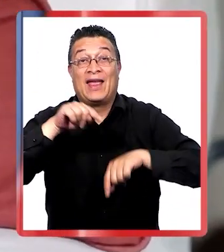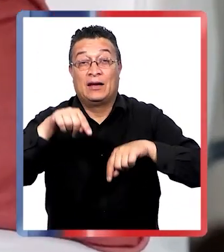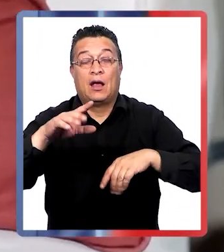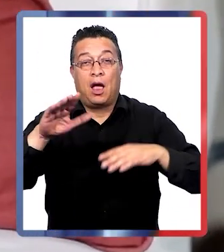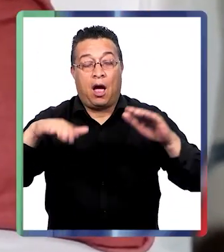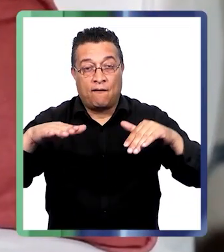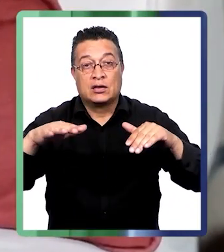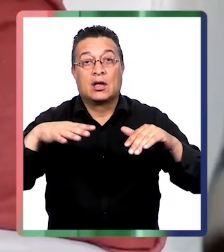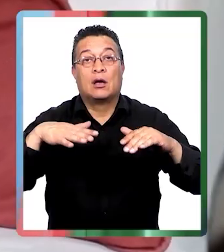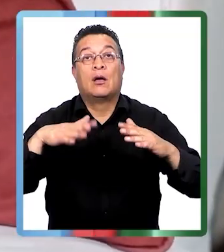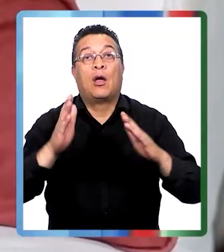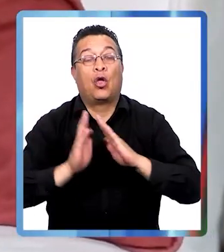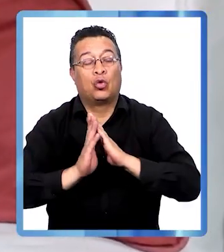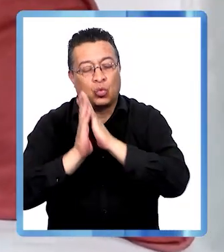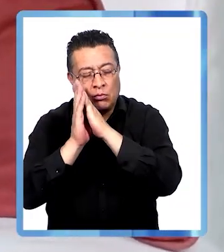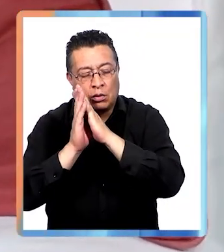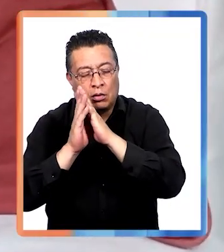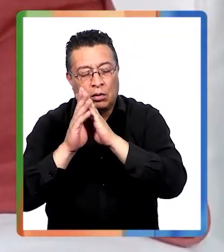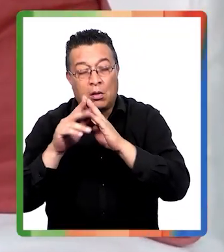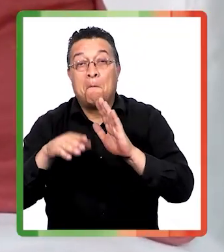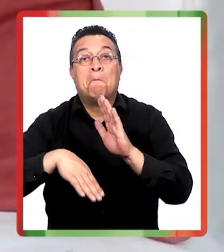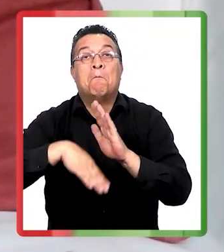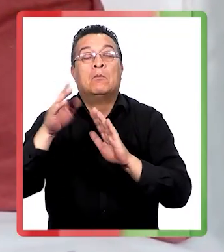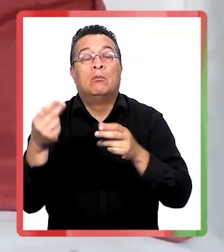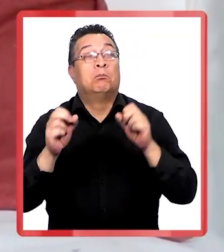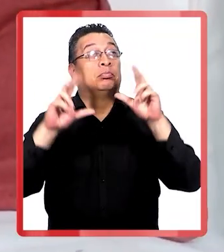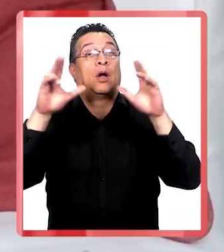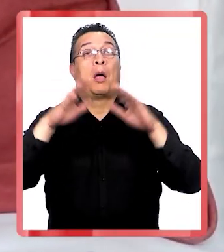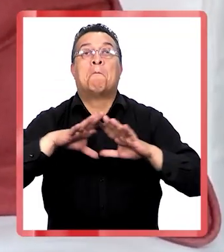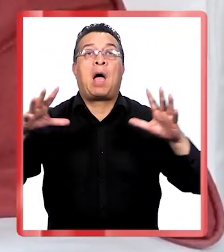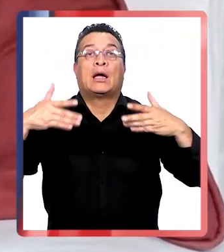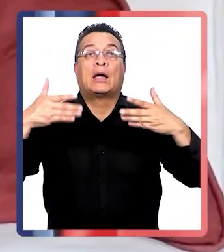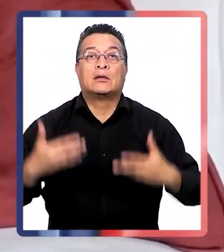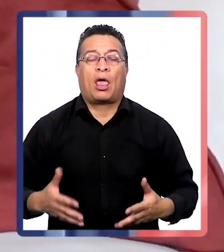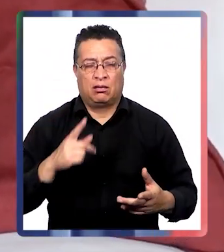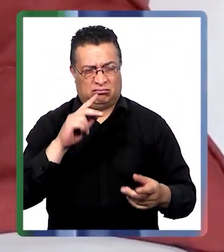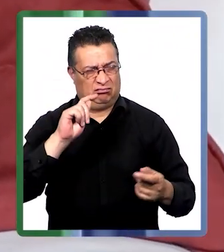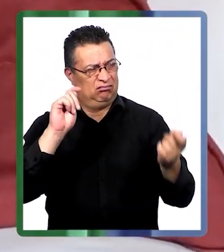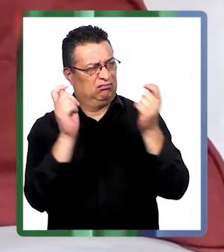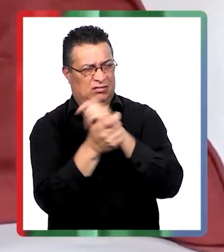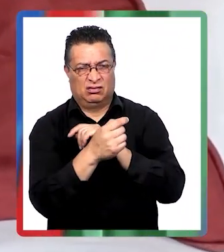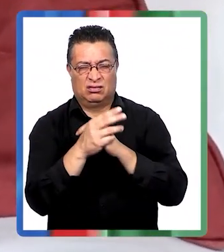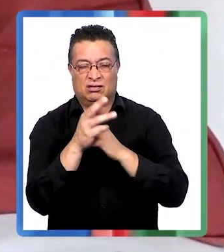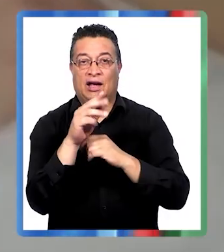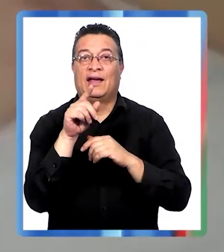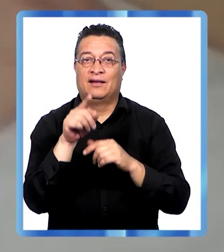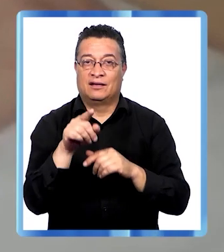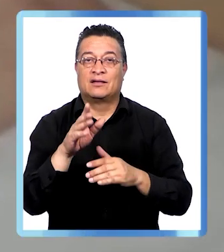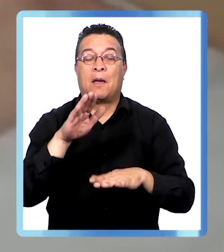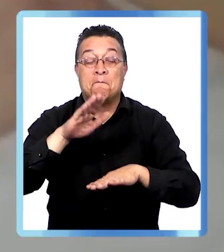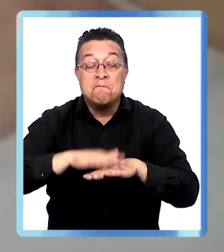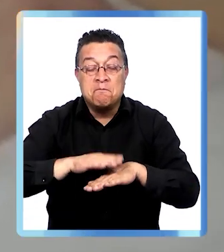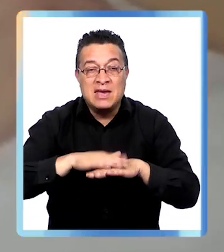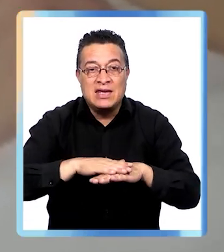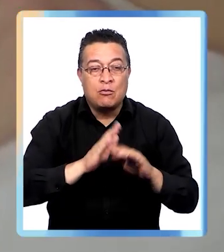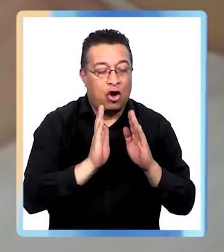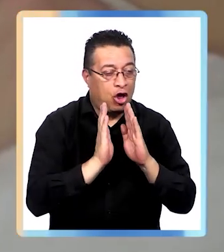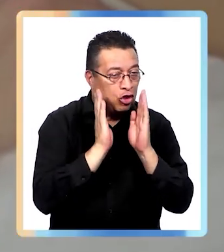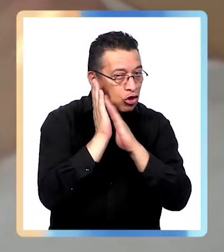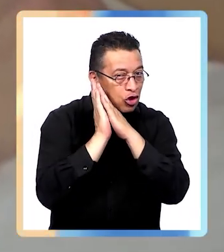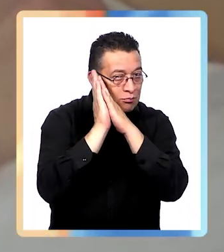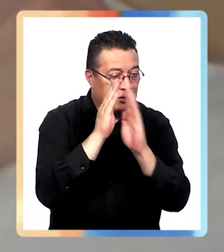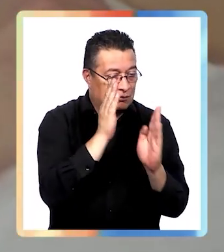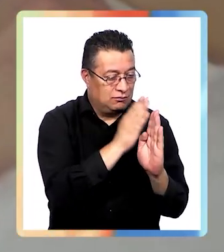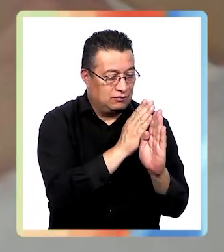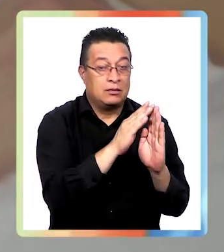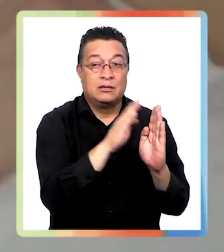nos pasa algo casi paradójico, que terminamos más cansados. Así que por eso no solamente hay un mínimo de dormir, sino